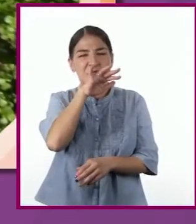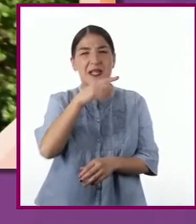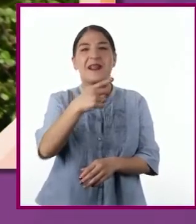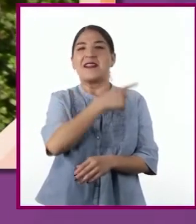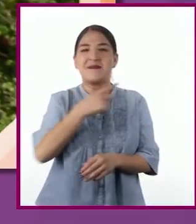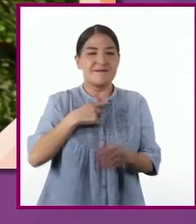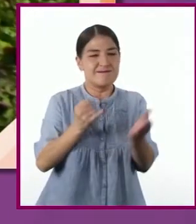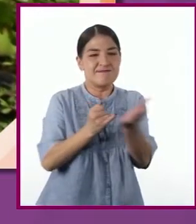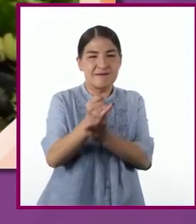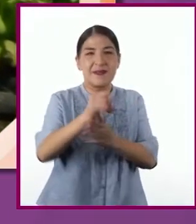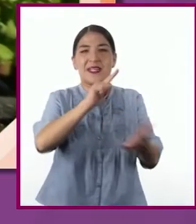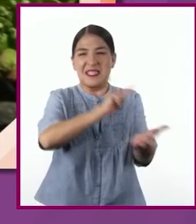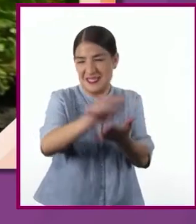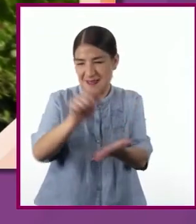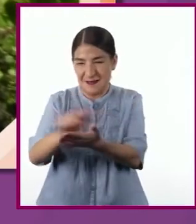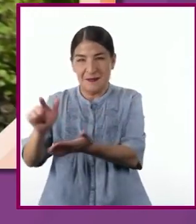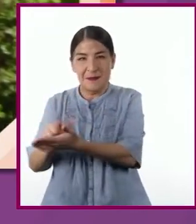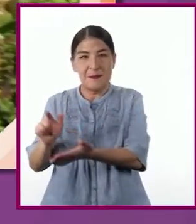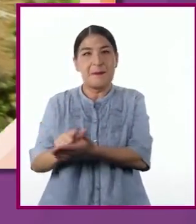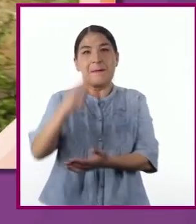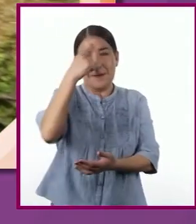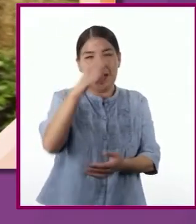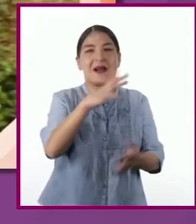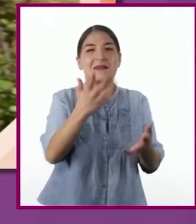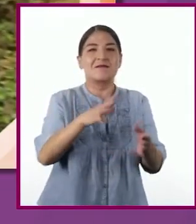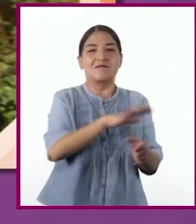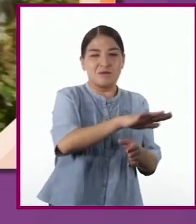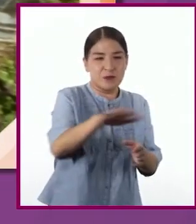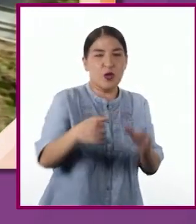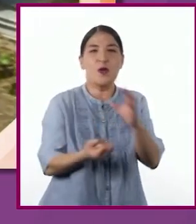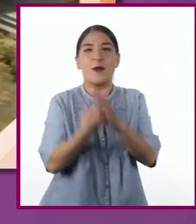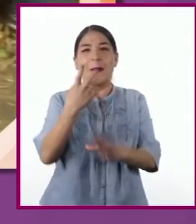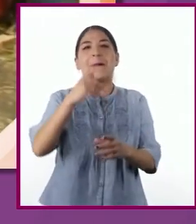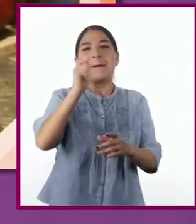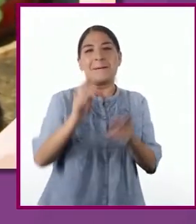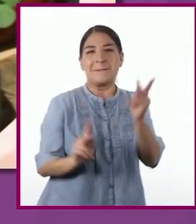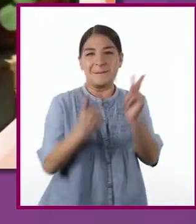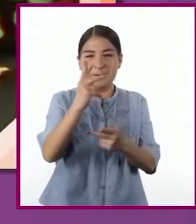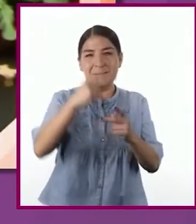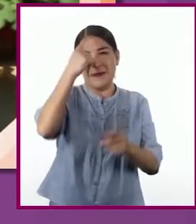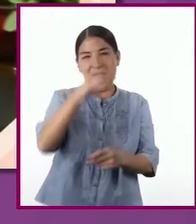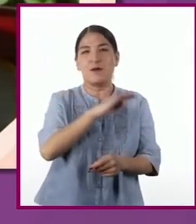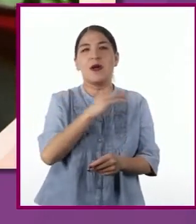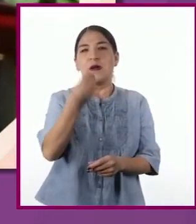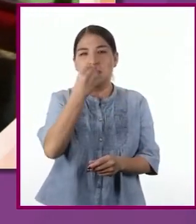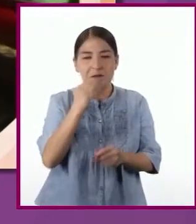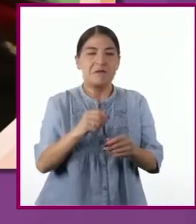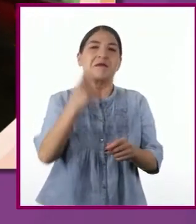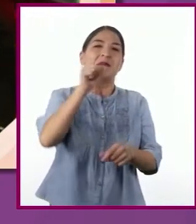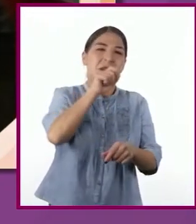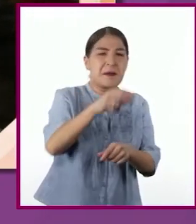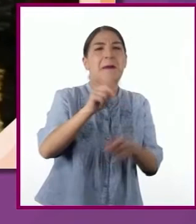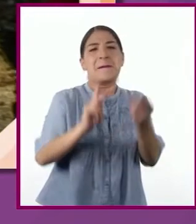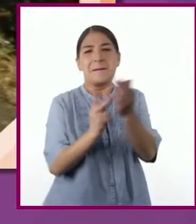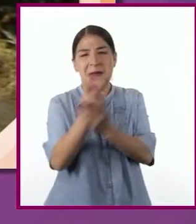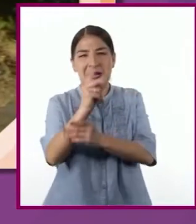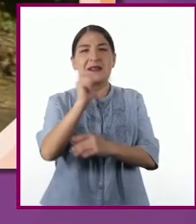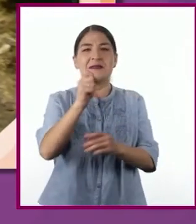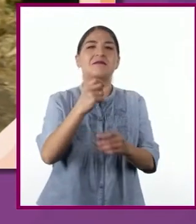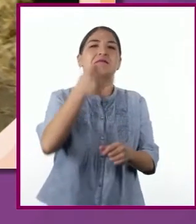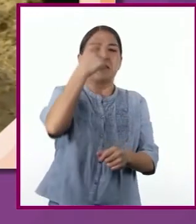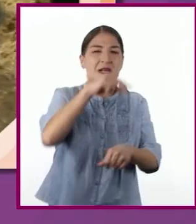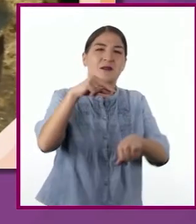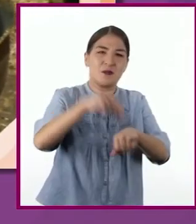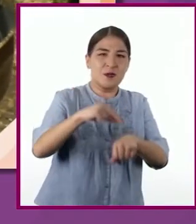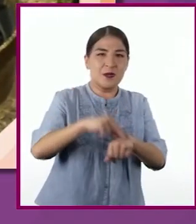Decidieron limpiarla y hacer en ella camas de producción de plantas comestibles, de ornato y medicinales. Además, enseñaron a otras